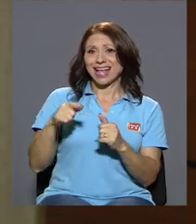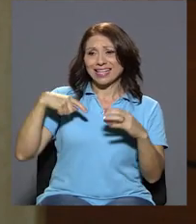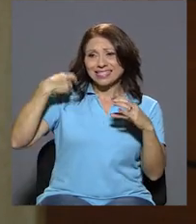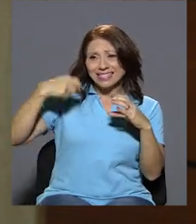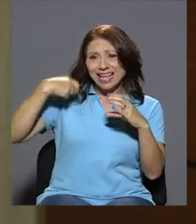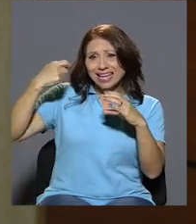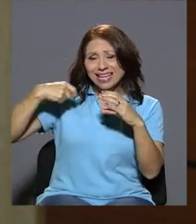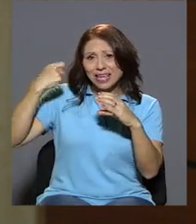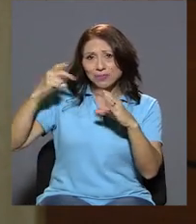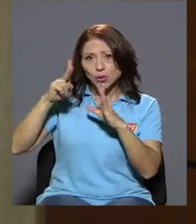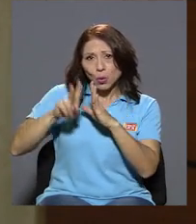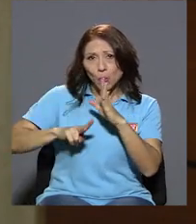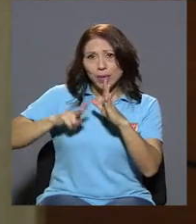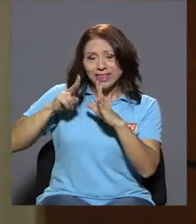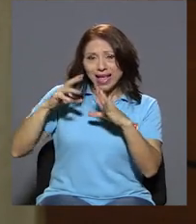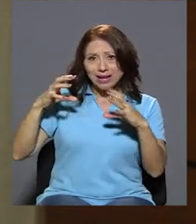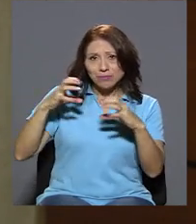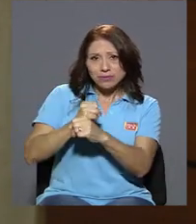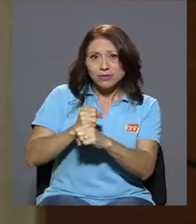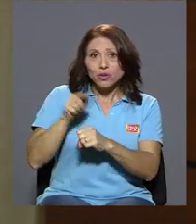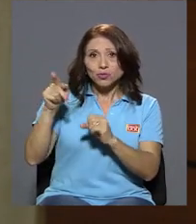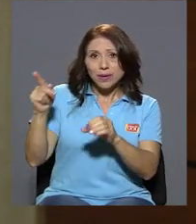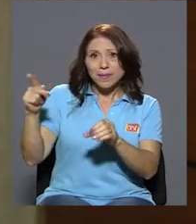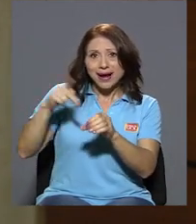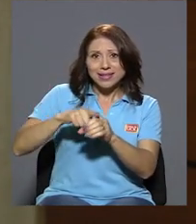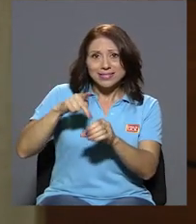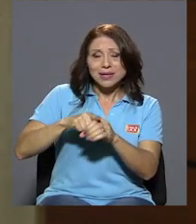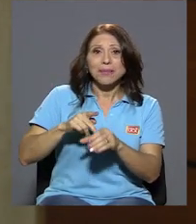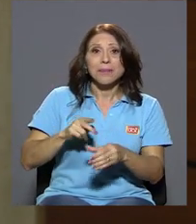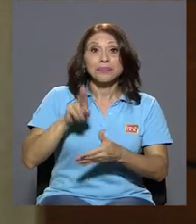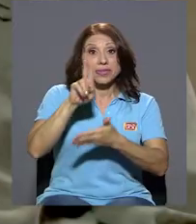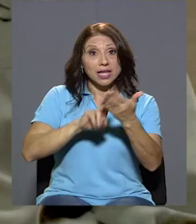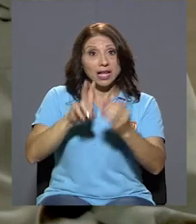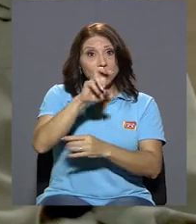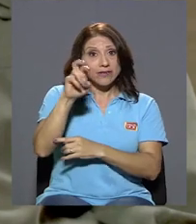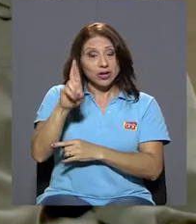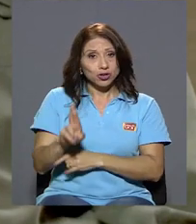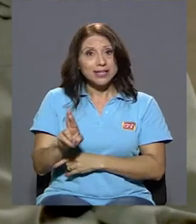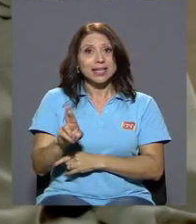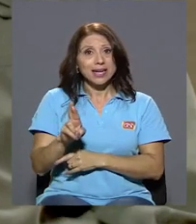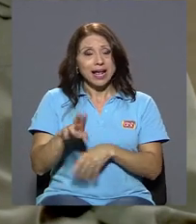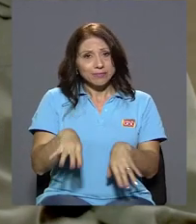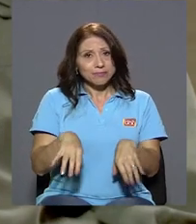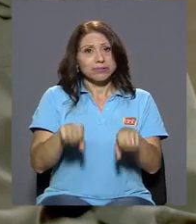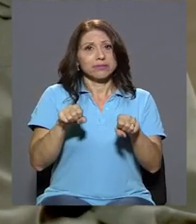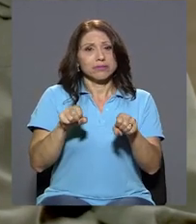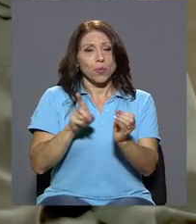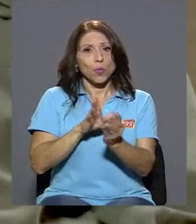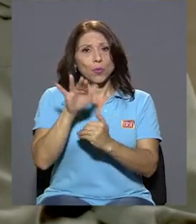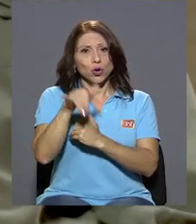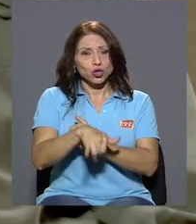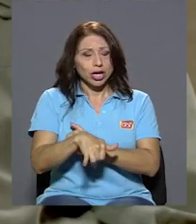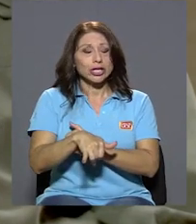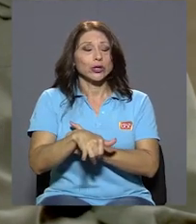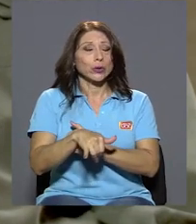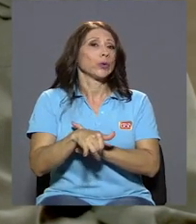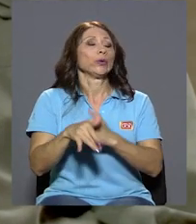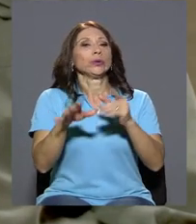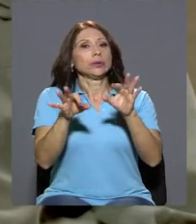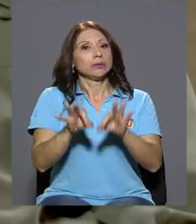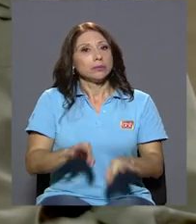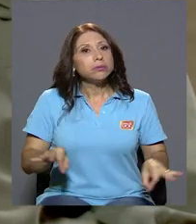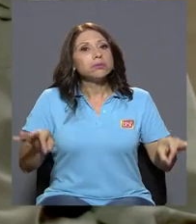documental en la cual usted participa y que la universidad de costa rica ha tomado como un proyecto de una